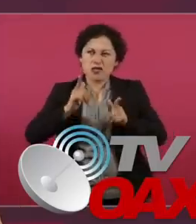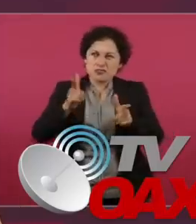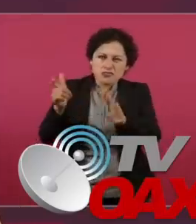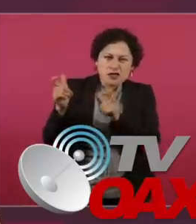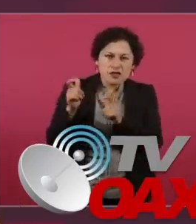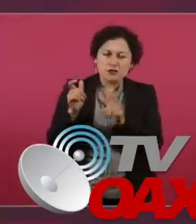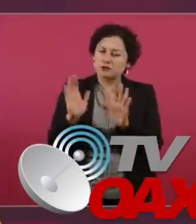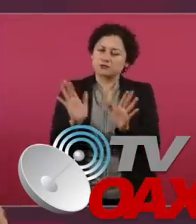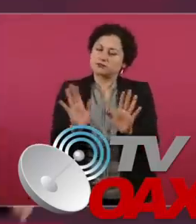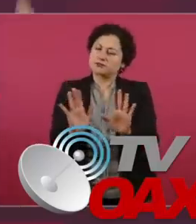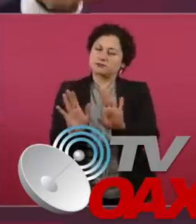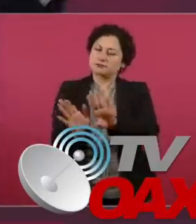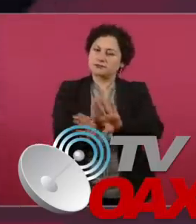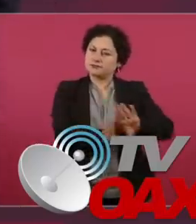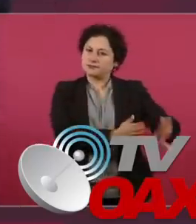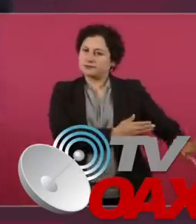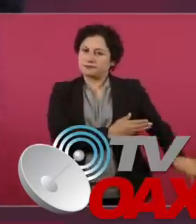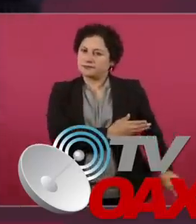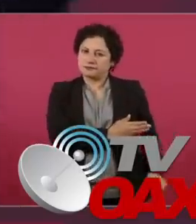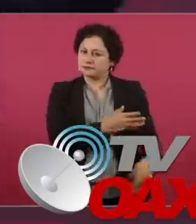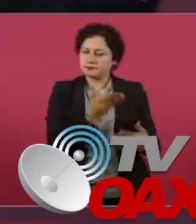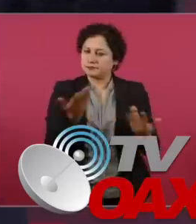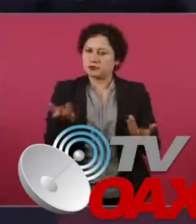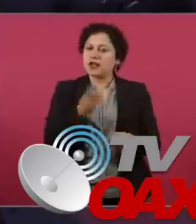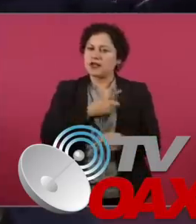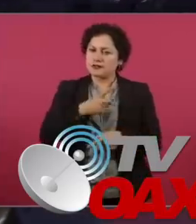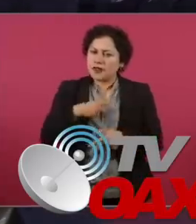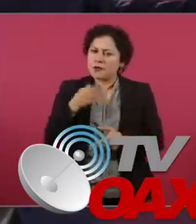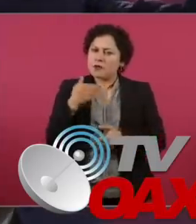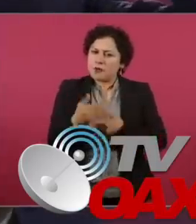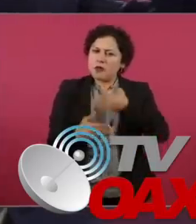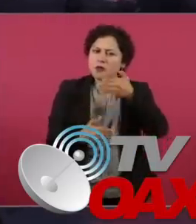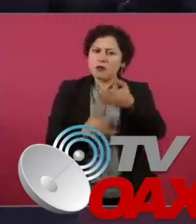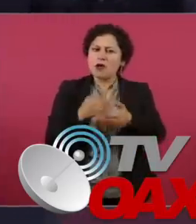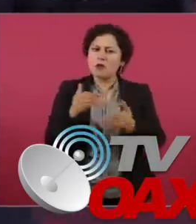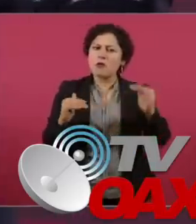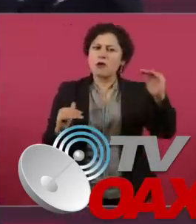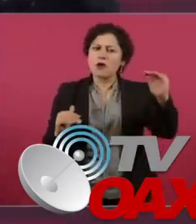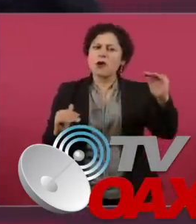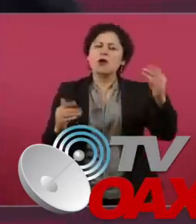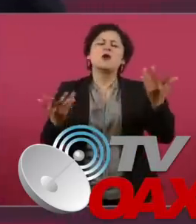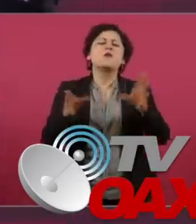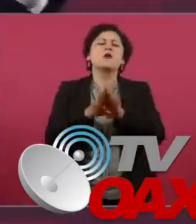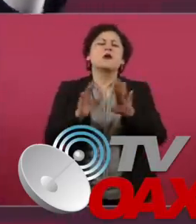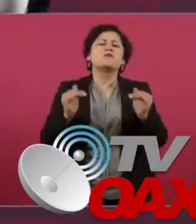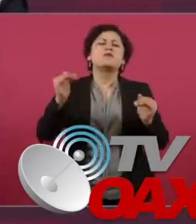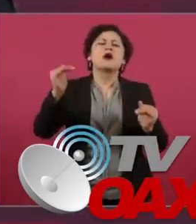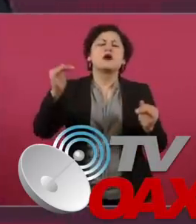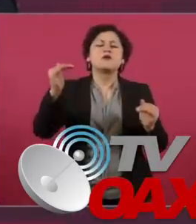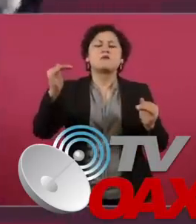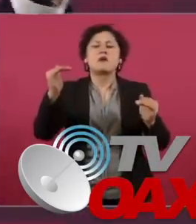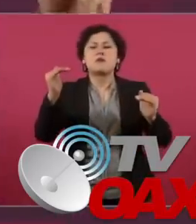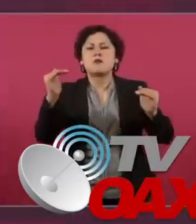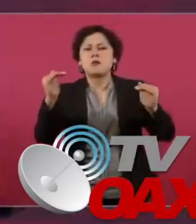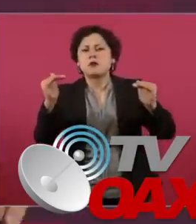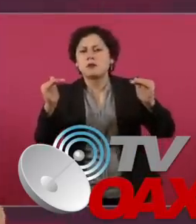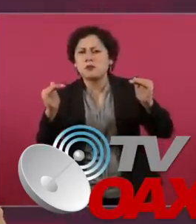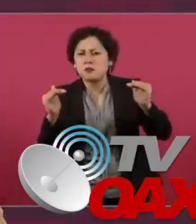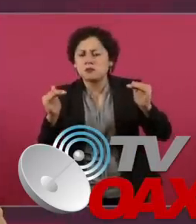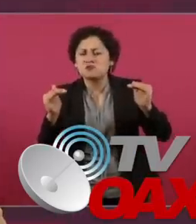puede lograrse si existen equilibrios económicos, comerciales. Eso ayuda